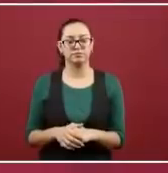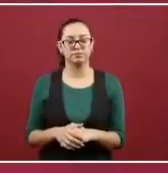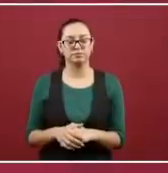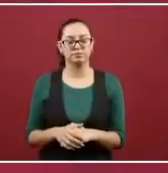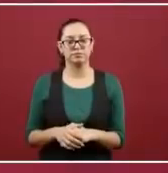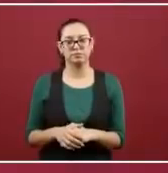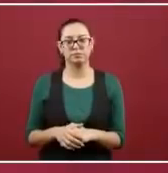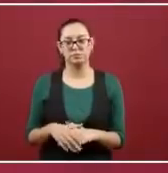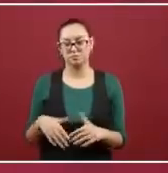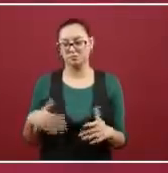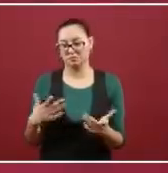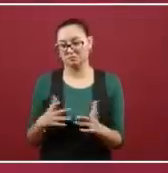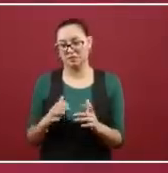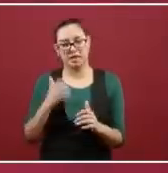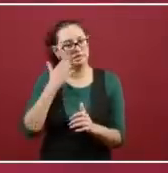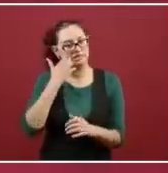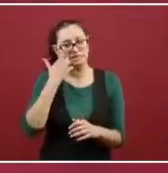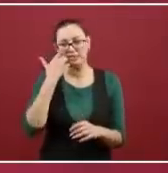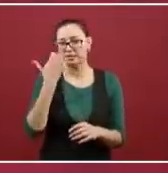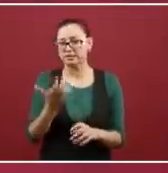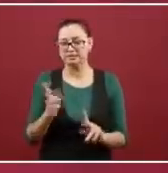poniendo en venta